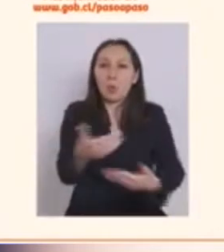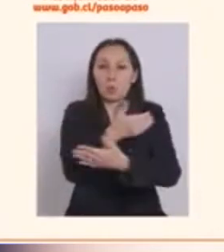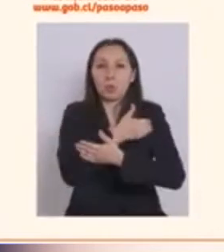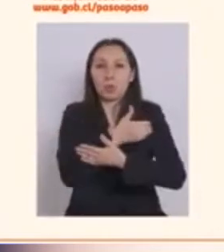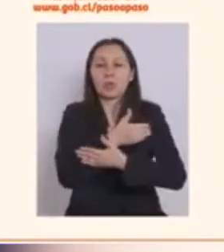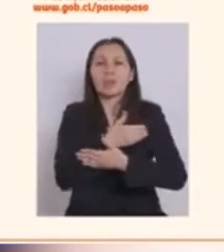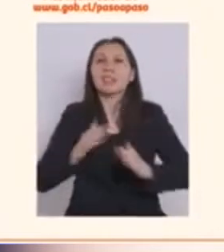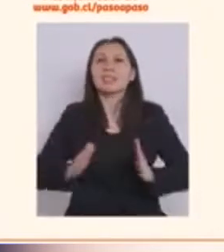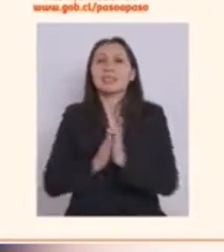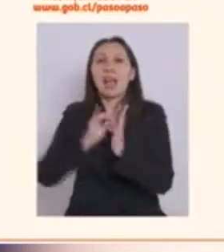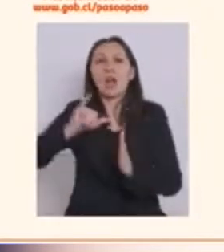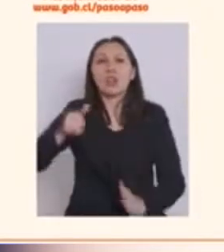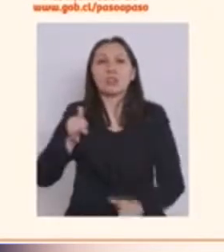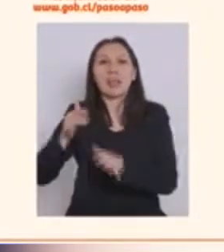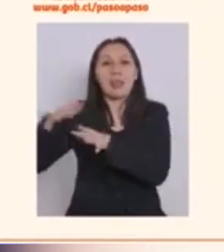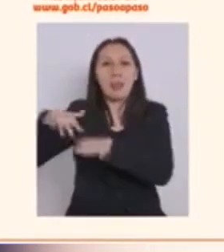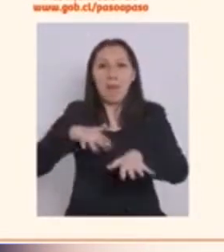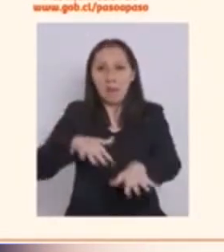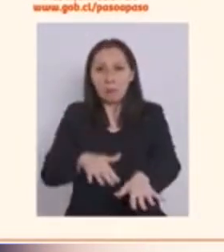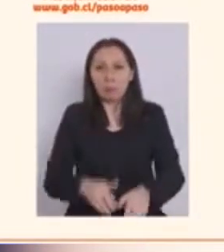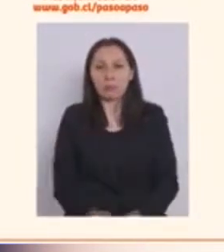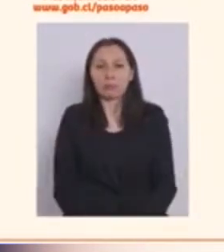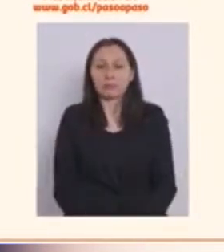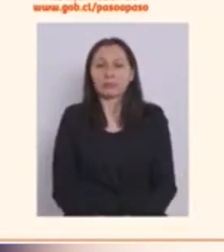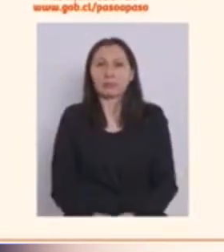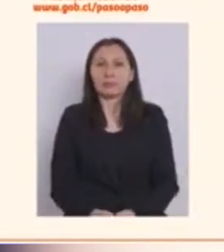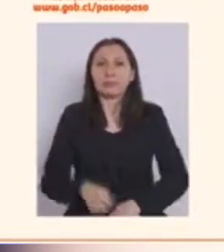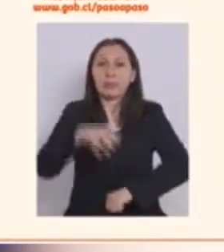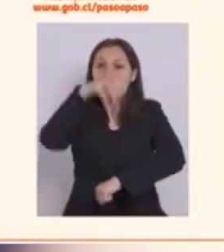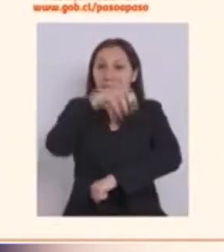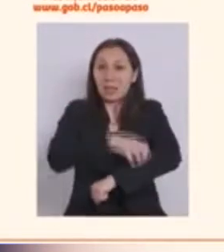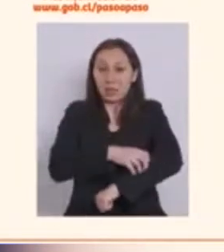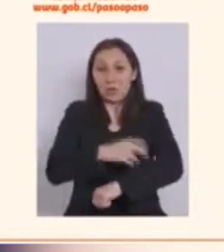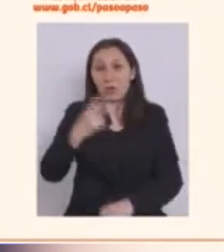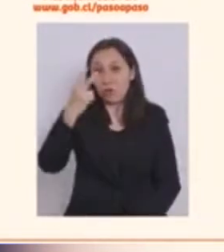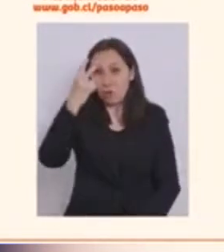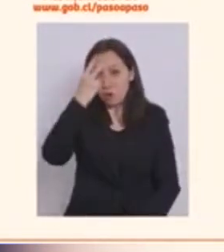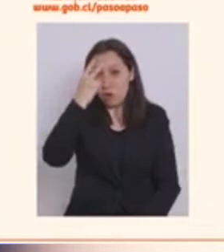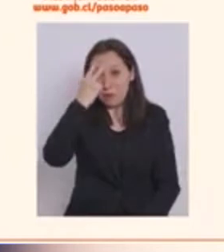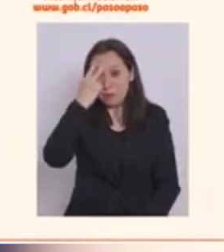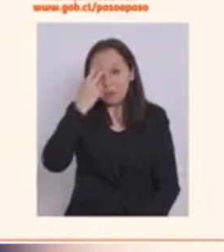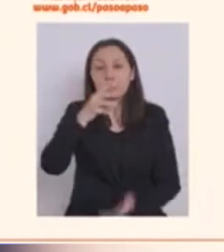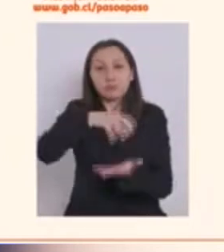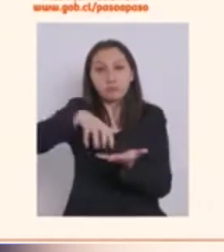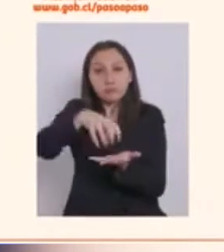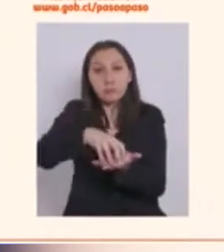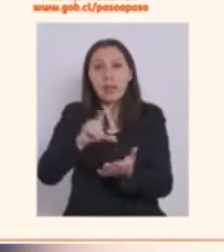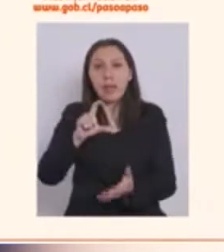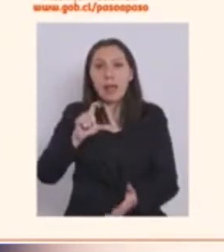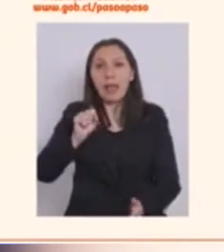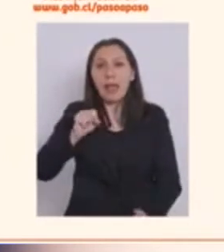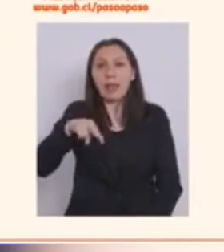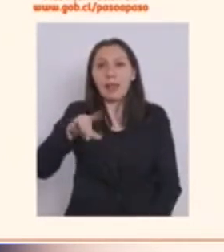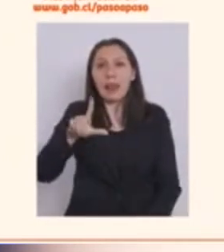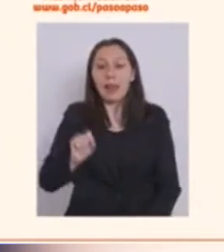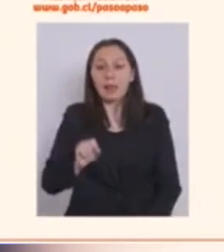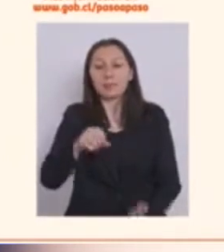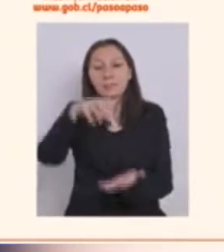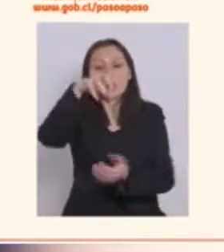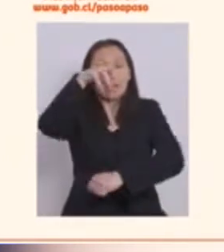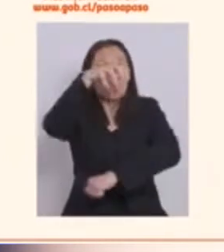la comuna de Padre Hurtado y San José de Maipo. En la región de Coquimbo, la comuna de